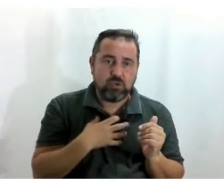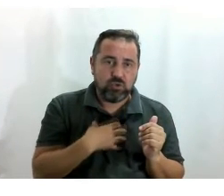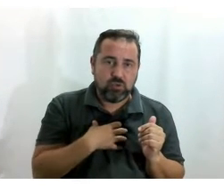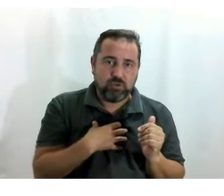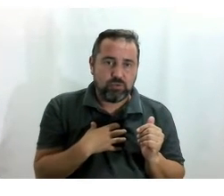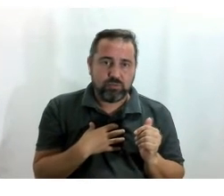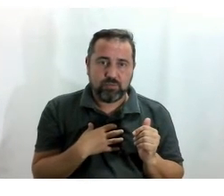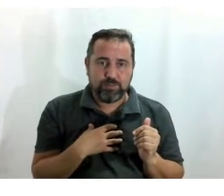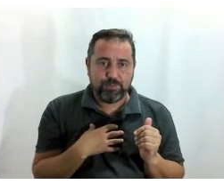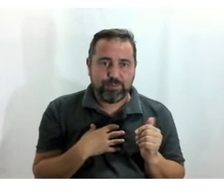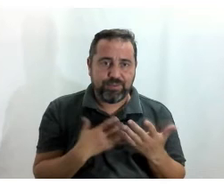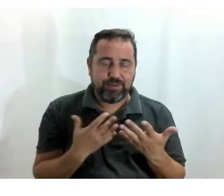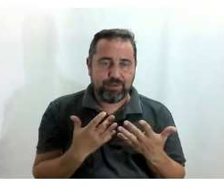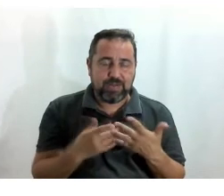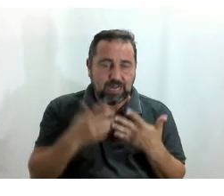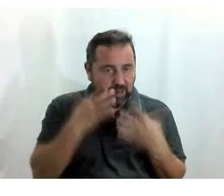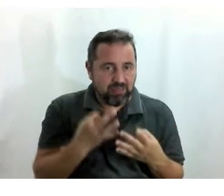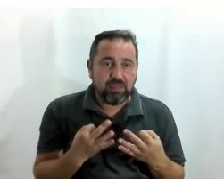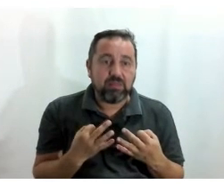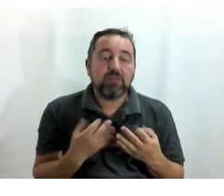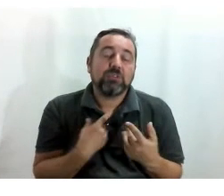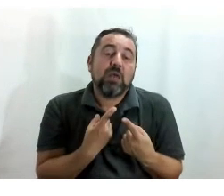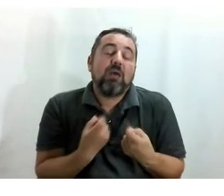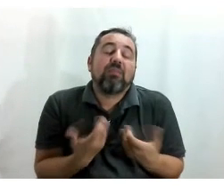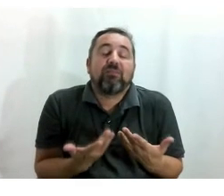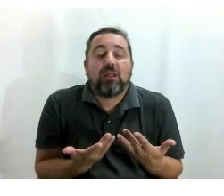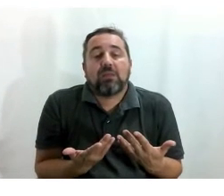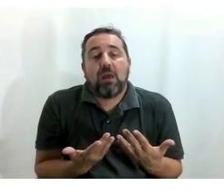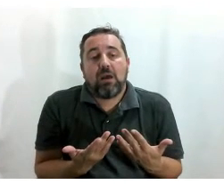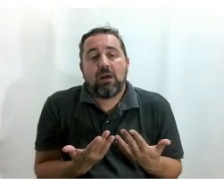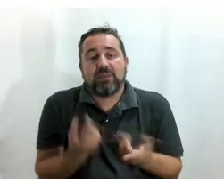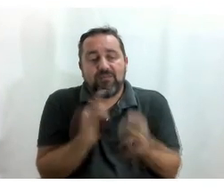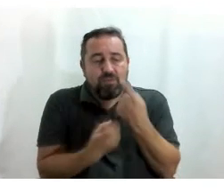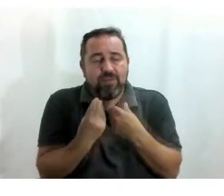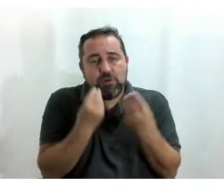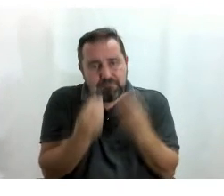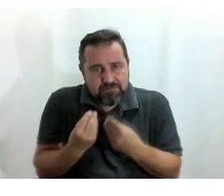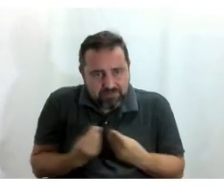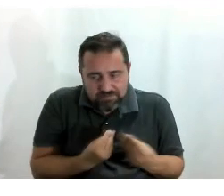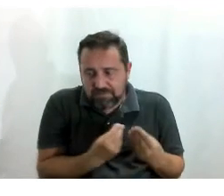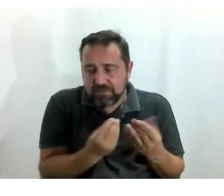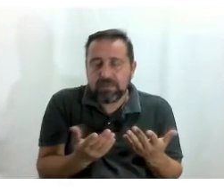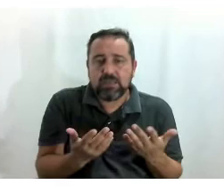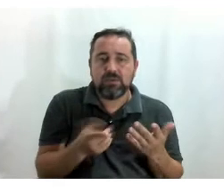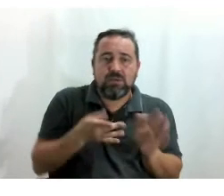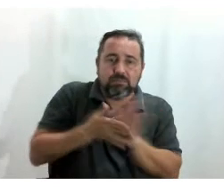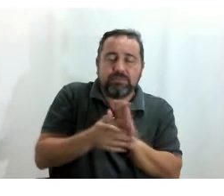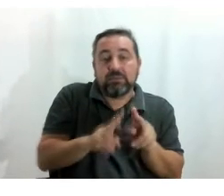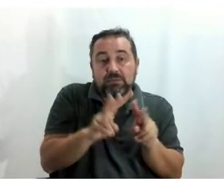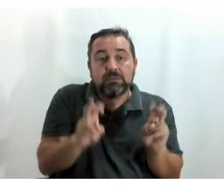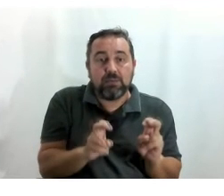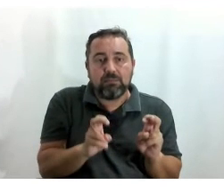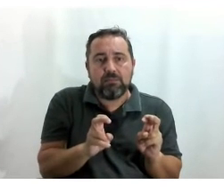ser una realidad, y hace falta, bueno, pues tener una buena información al respecto